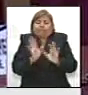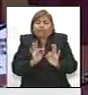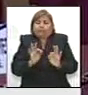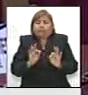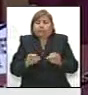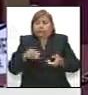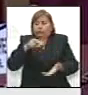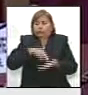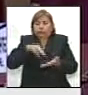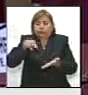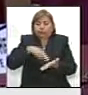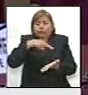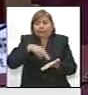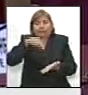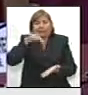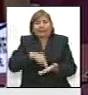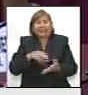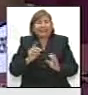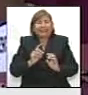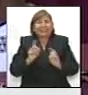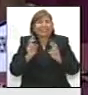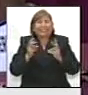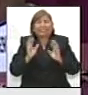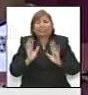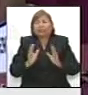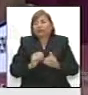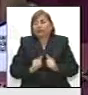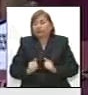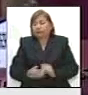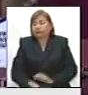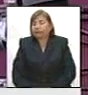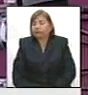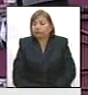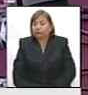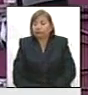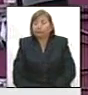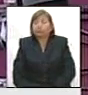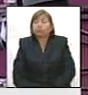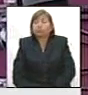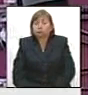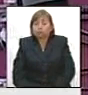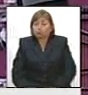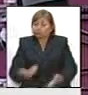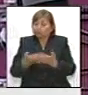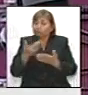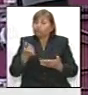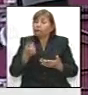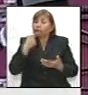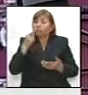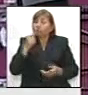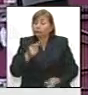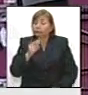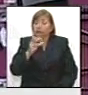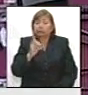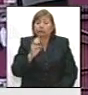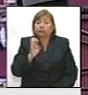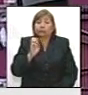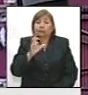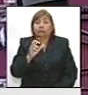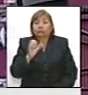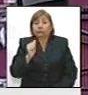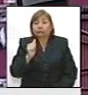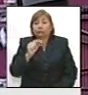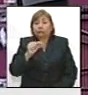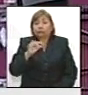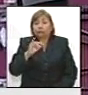las danzas tradicionales por no ser un tema de su competencia. Previamente, a iniciativa del congresista Juan Carlos del Águila,